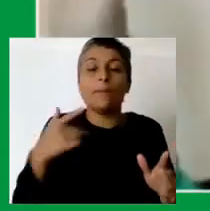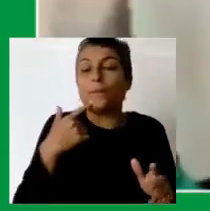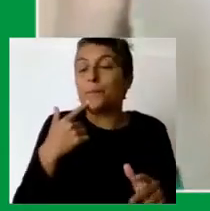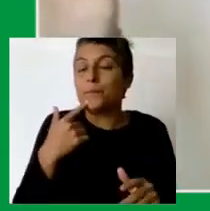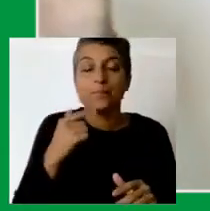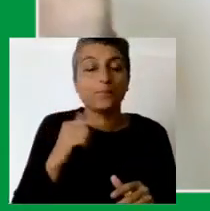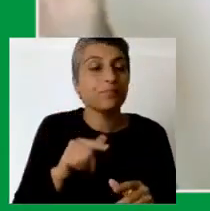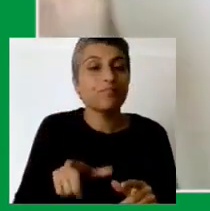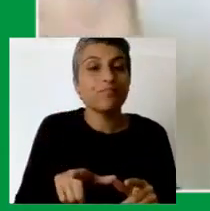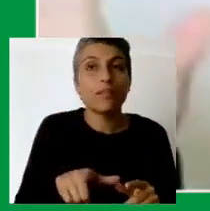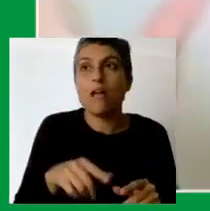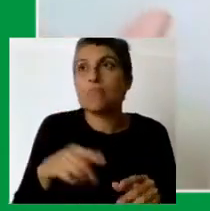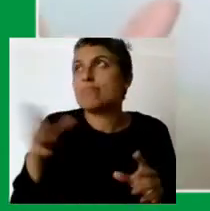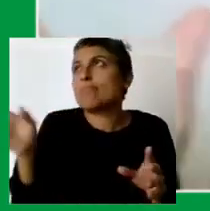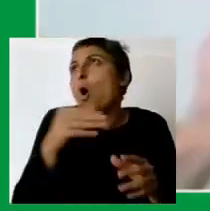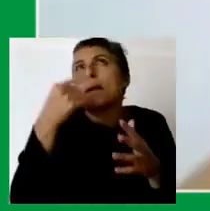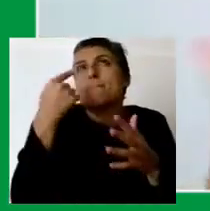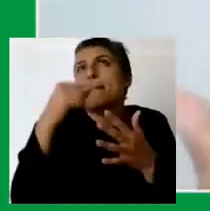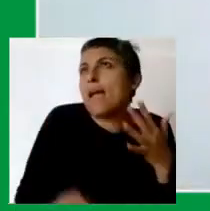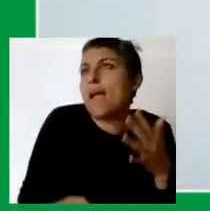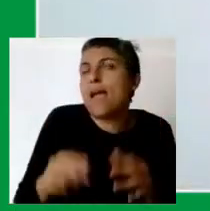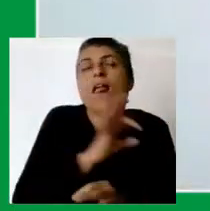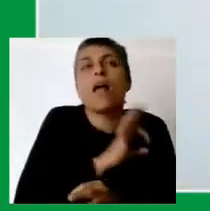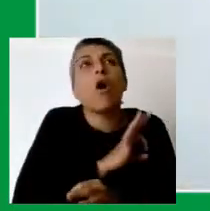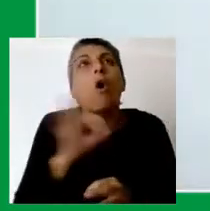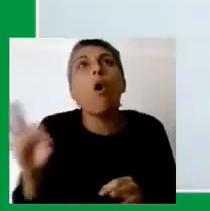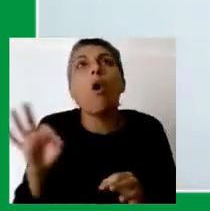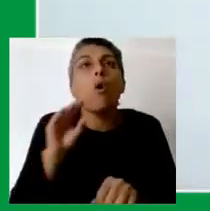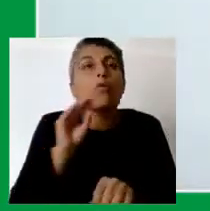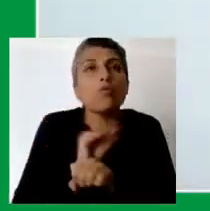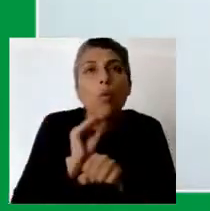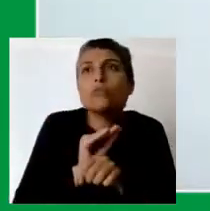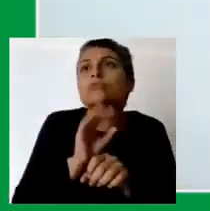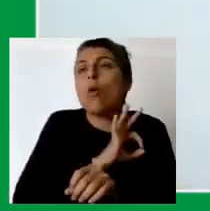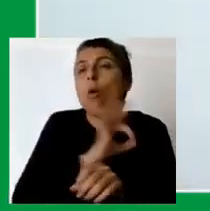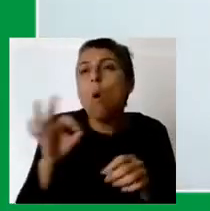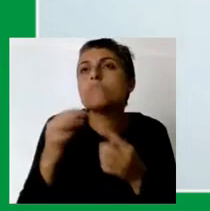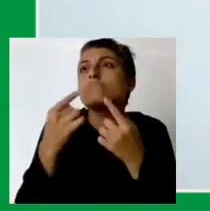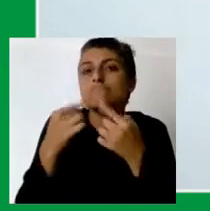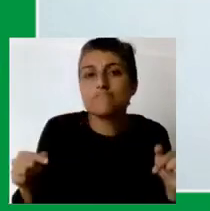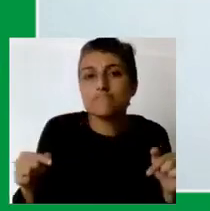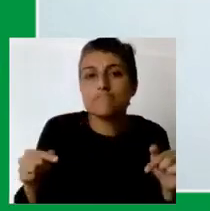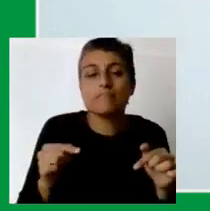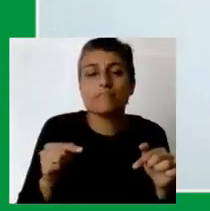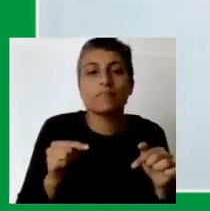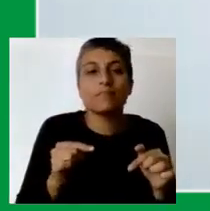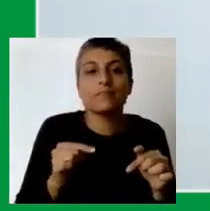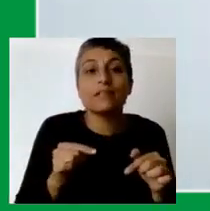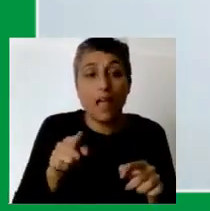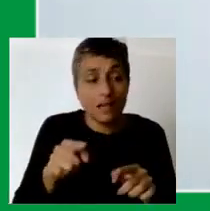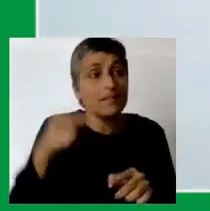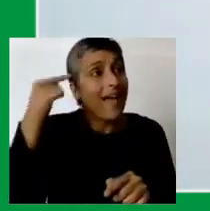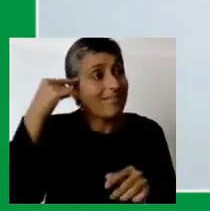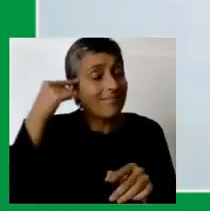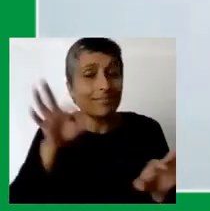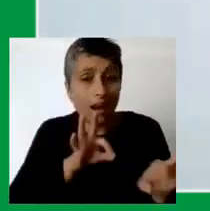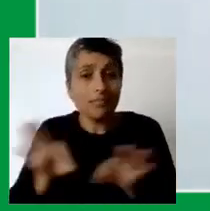en todas las materias, todos los cursos. Eso, me parece que es una estrategia válida y que le